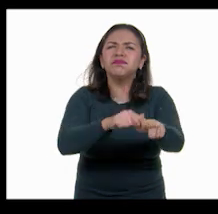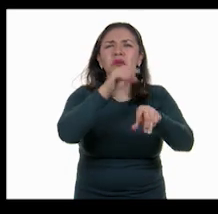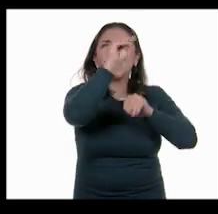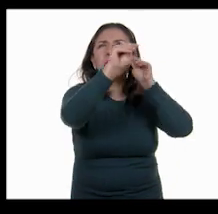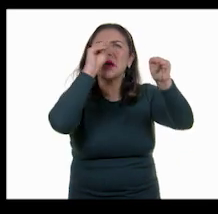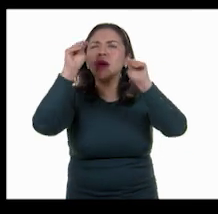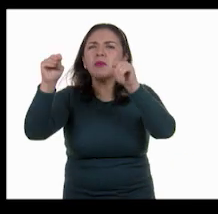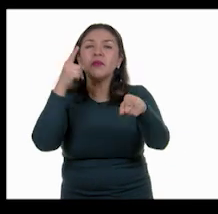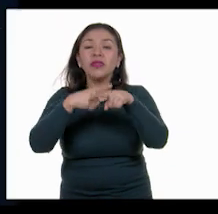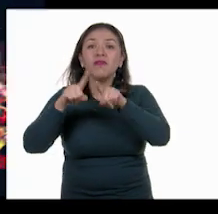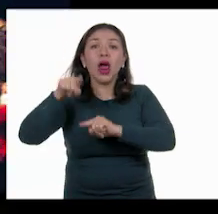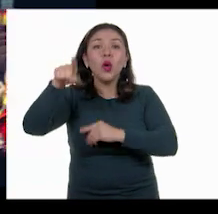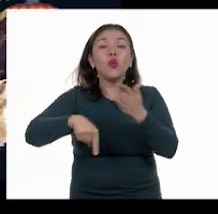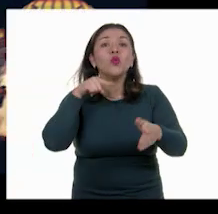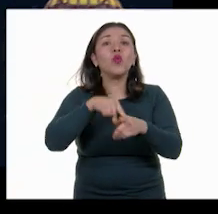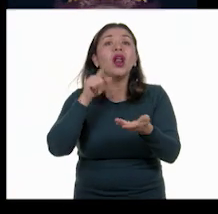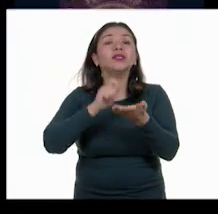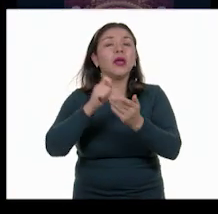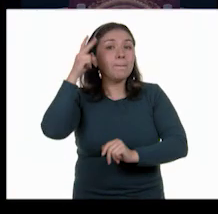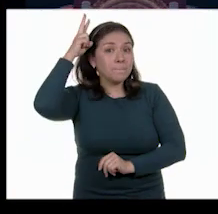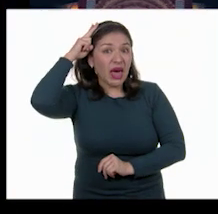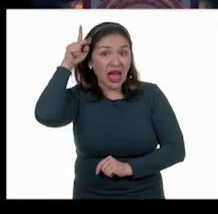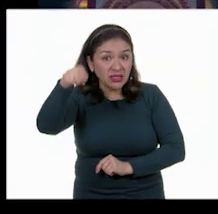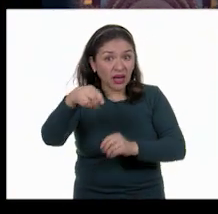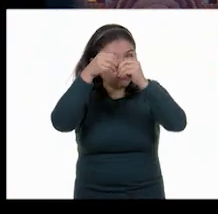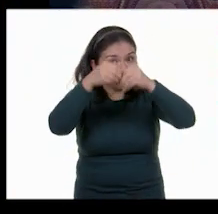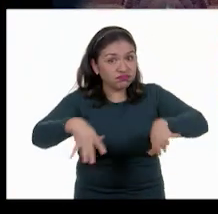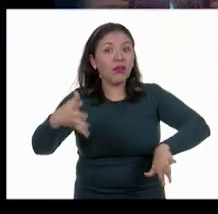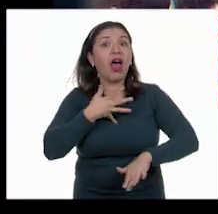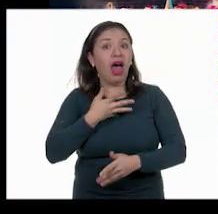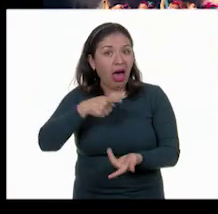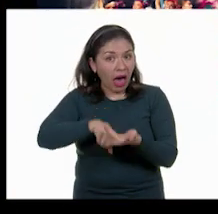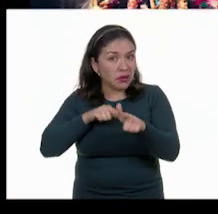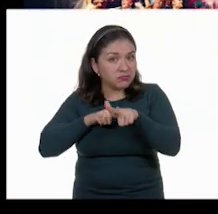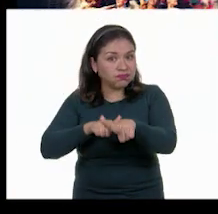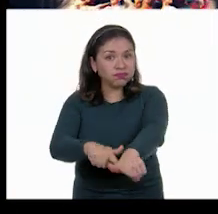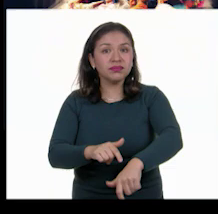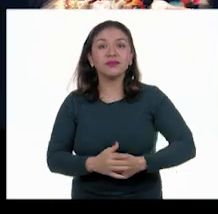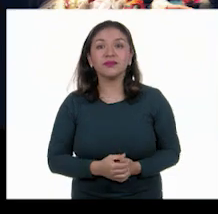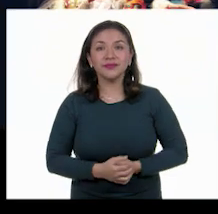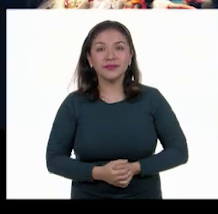ininterrumpidamente en la sala principal del Palacio de Bellas Artes.